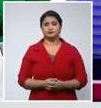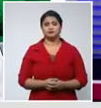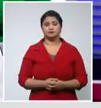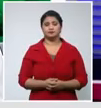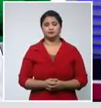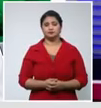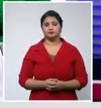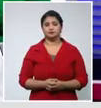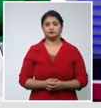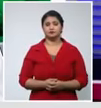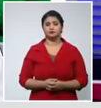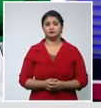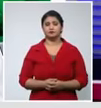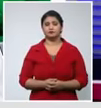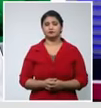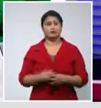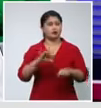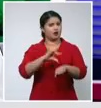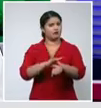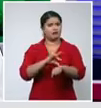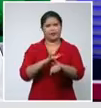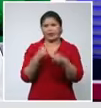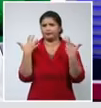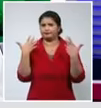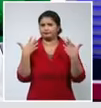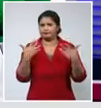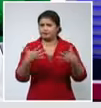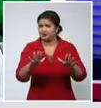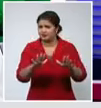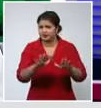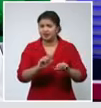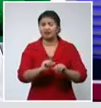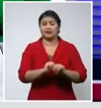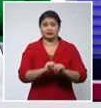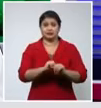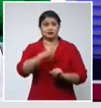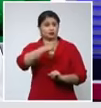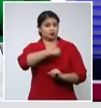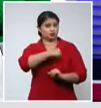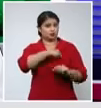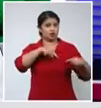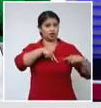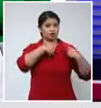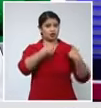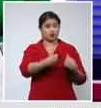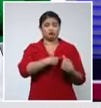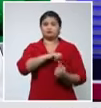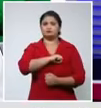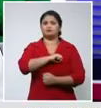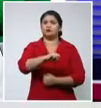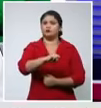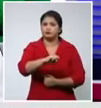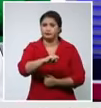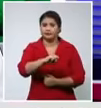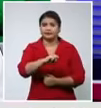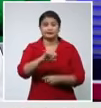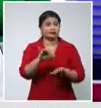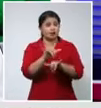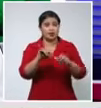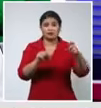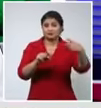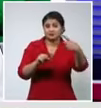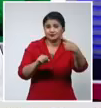sudoración, cianosis, hizo una parada cardíaca, se hicieron las maniobras de reanimación y